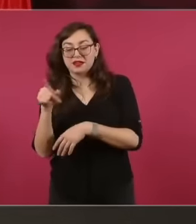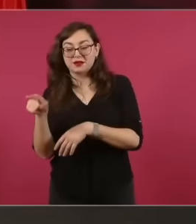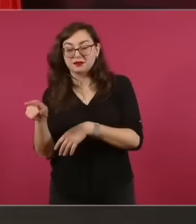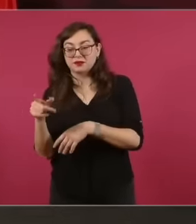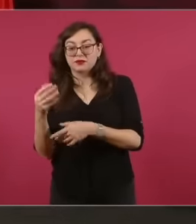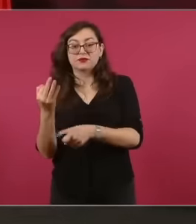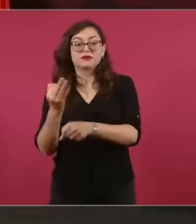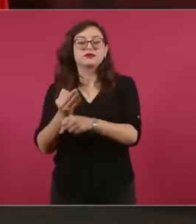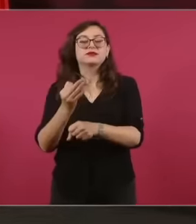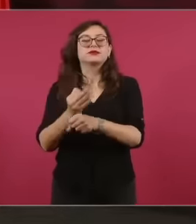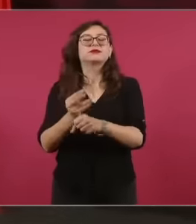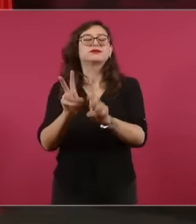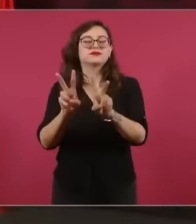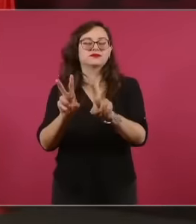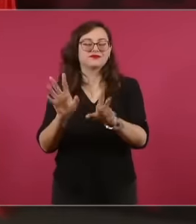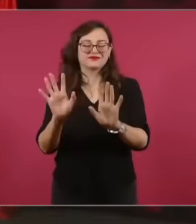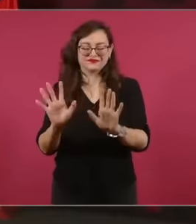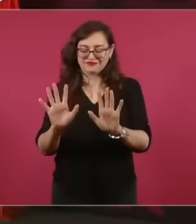privatizadoras